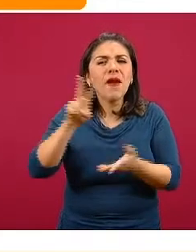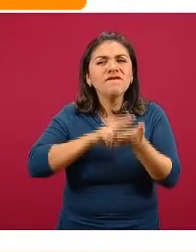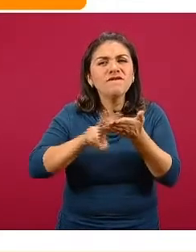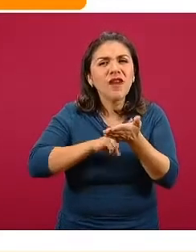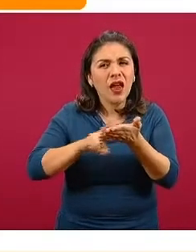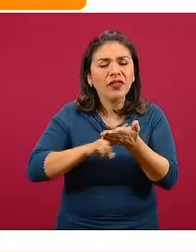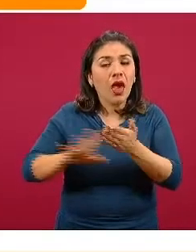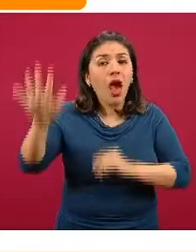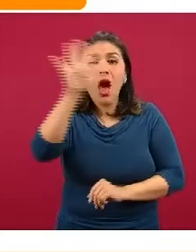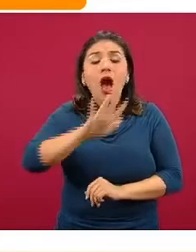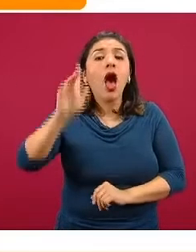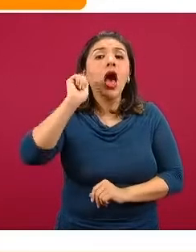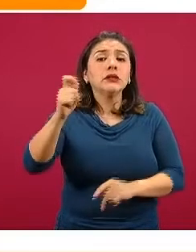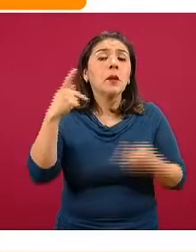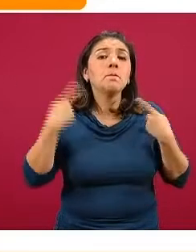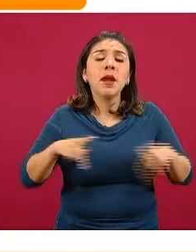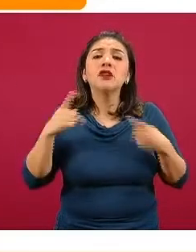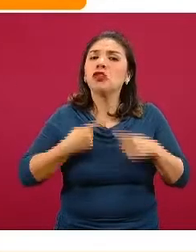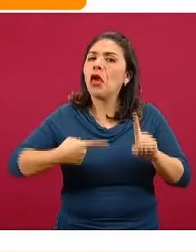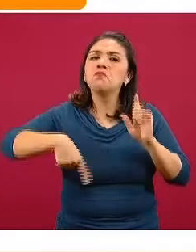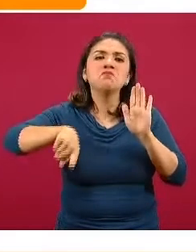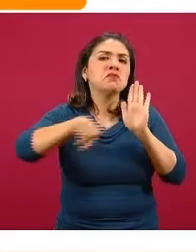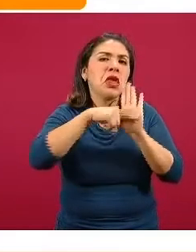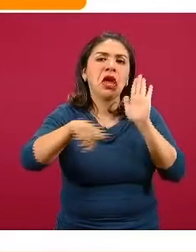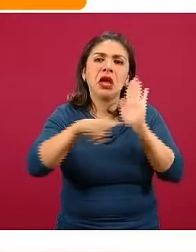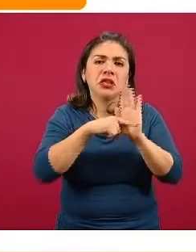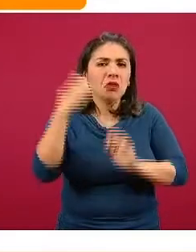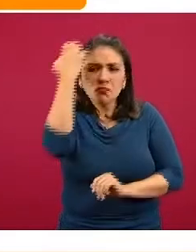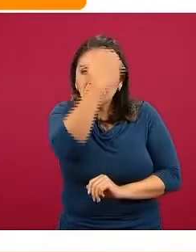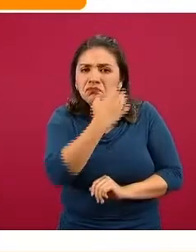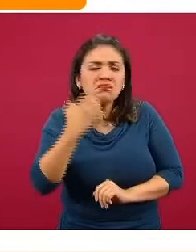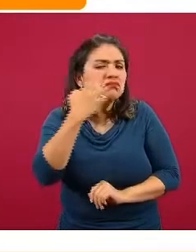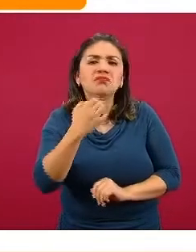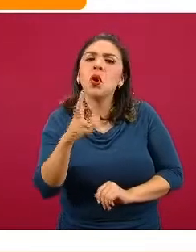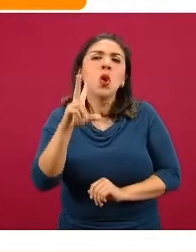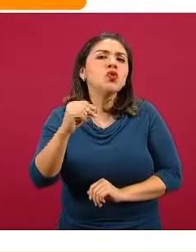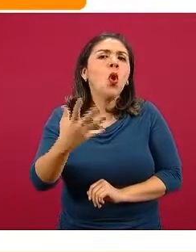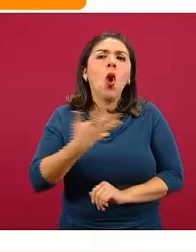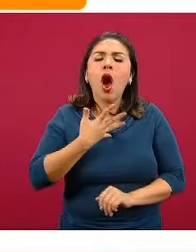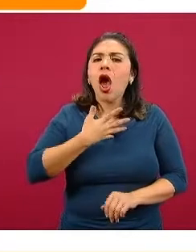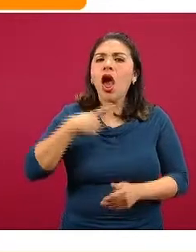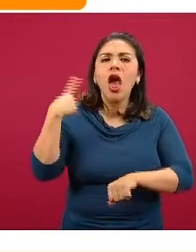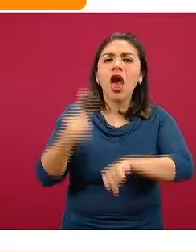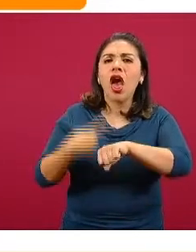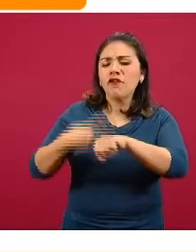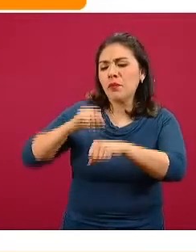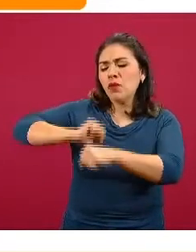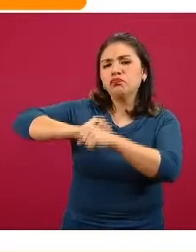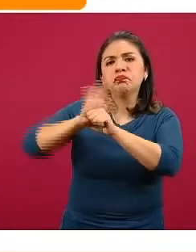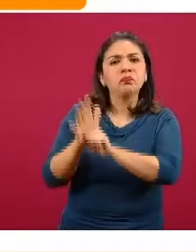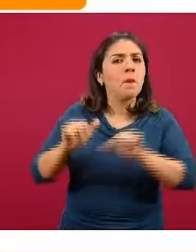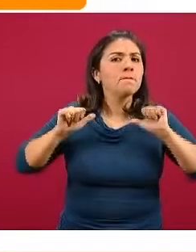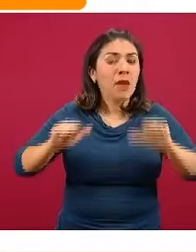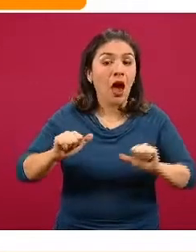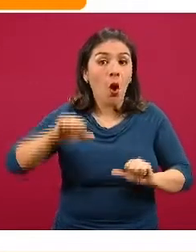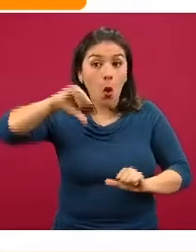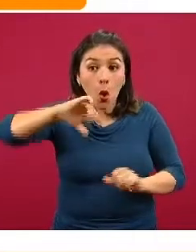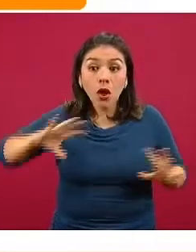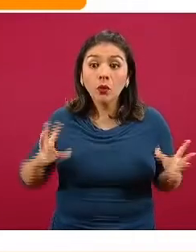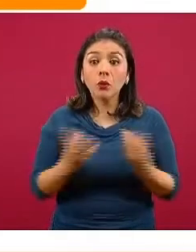verde son personas que ya han sido descartadas con una prueba negativa a el virus SARS-CoV-2, que para el día de hoy